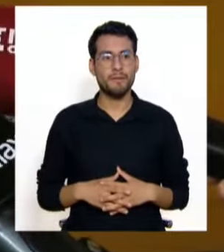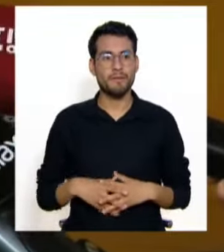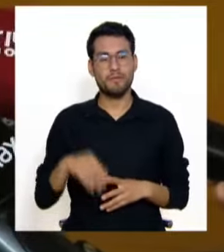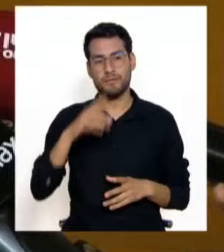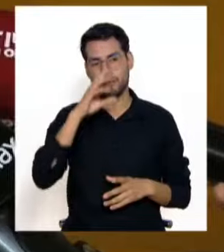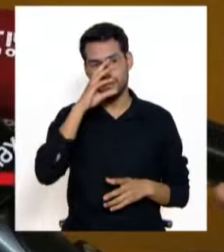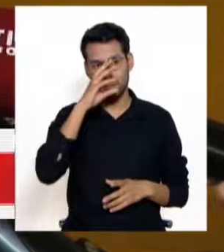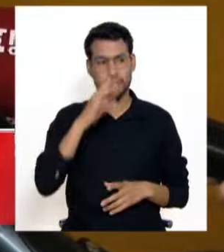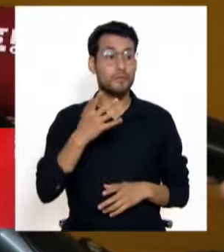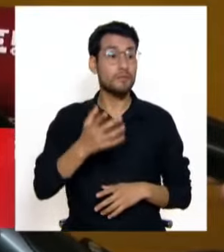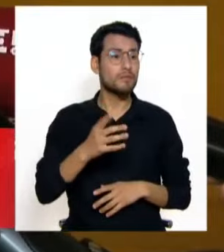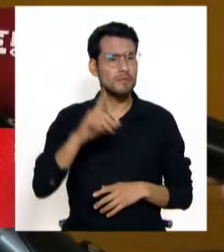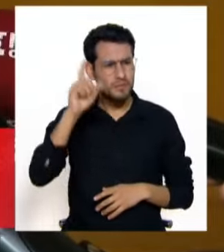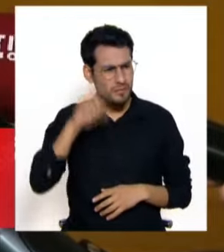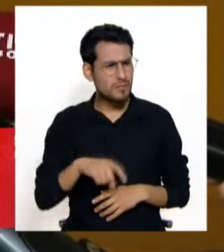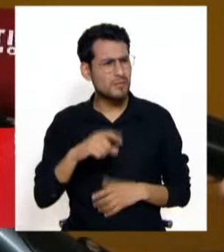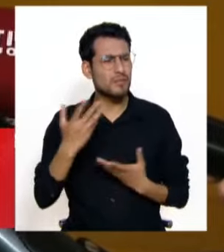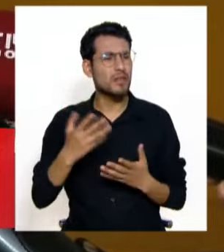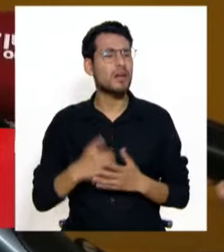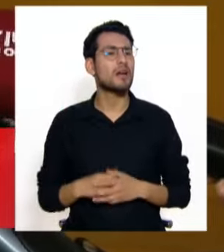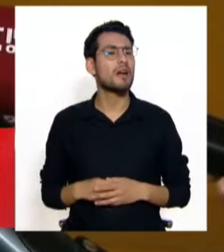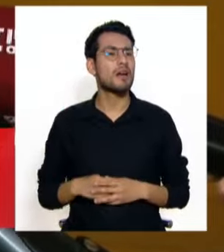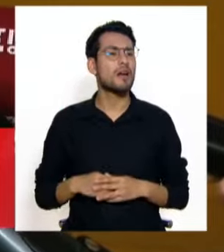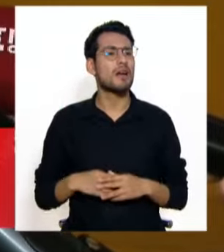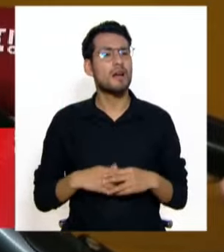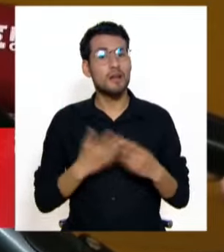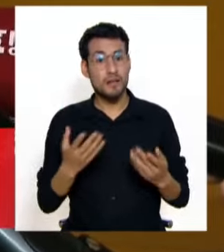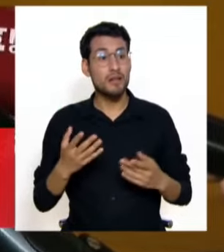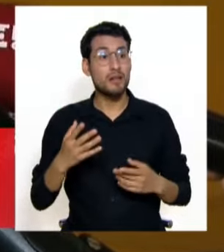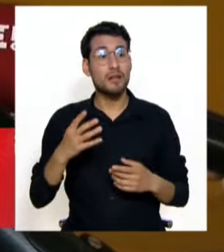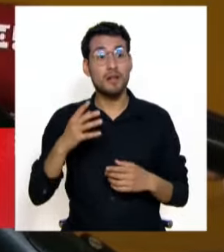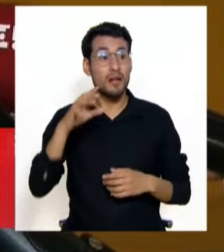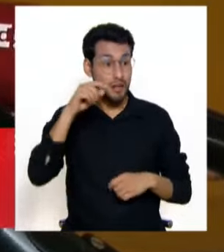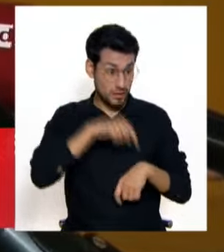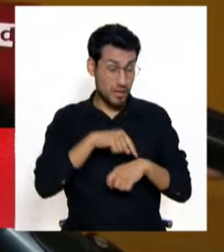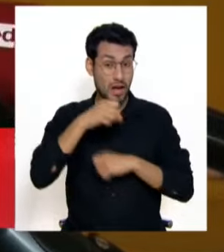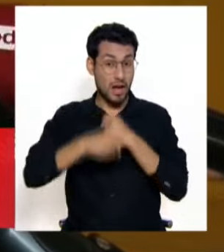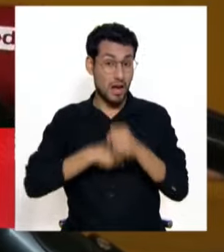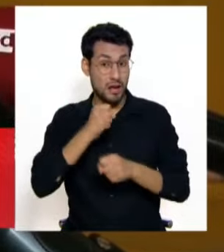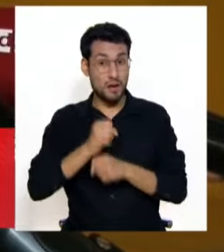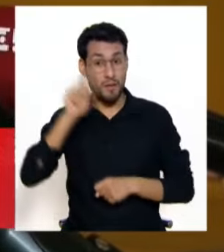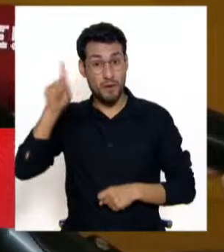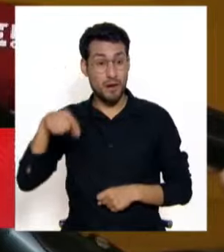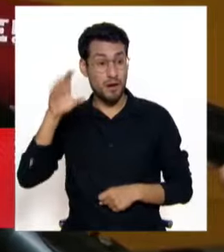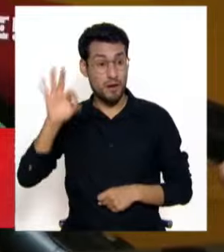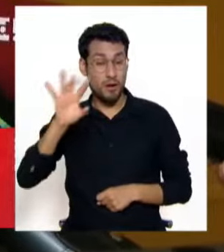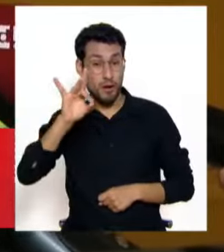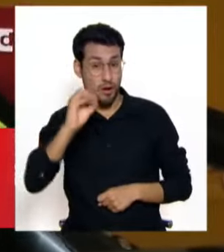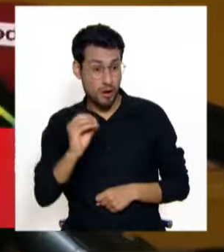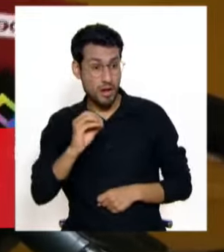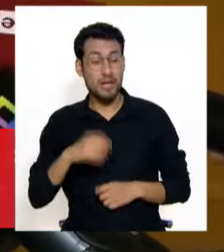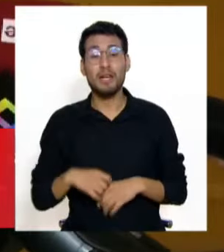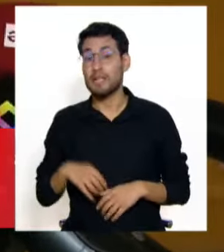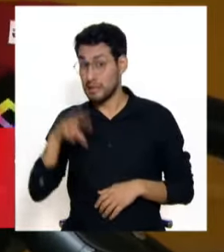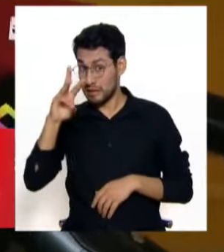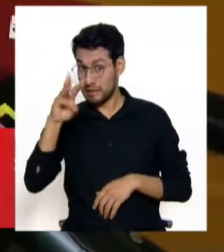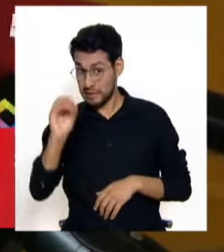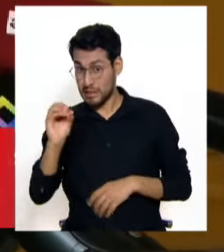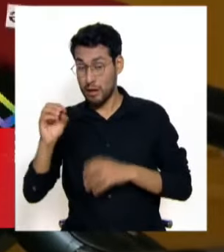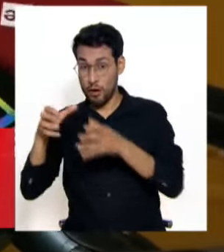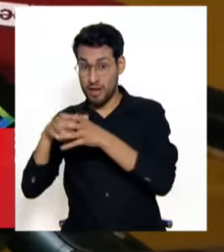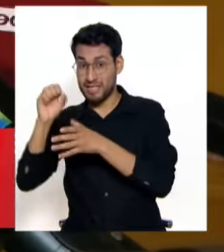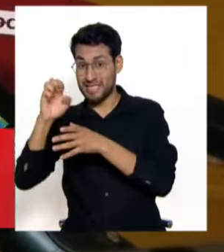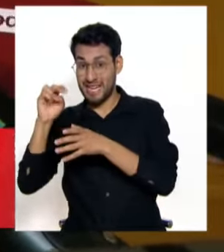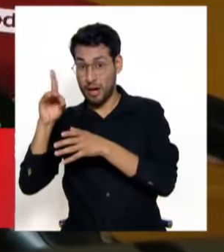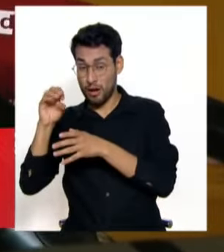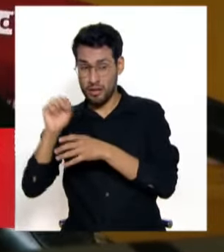Pero lo que hay que decir es que en el año 1980 eran 60 senadores